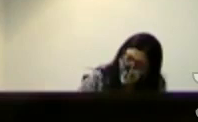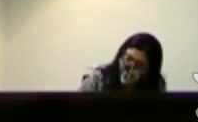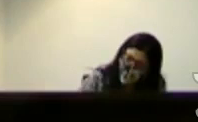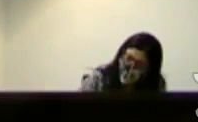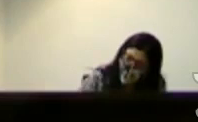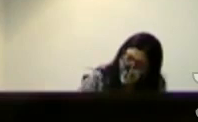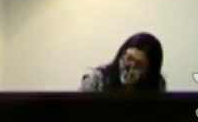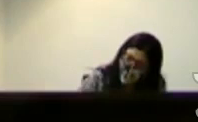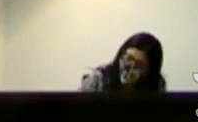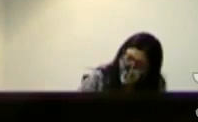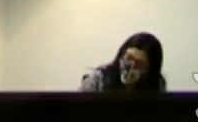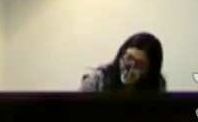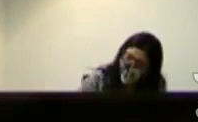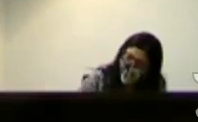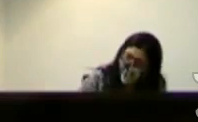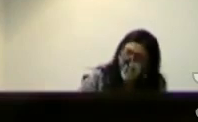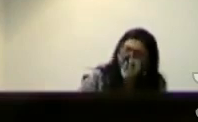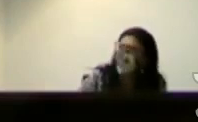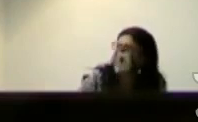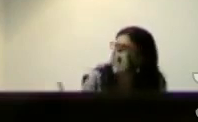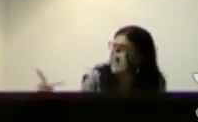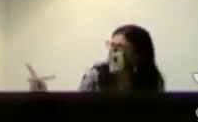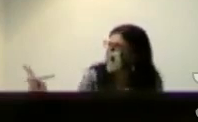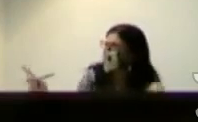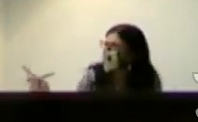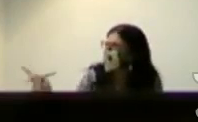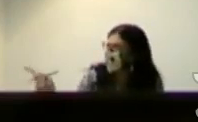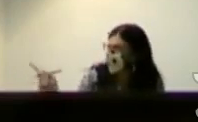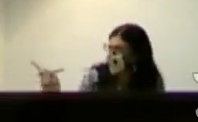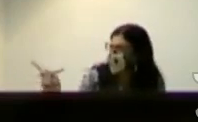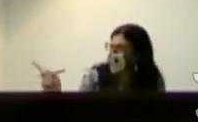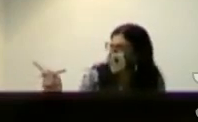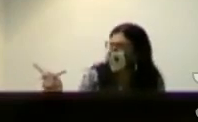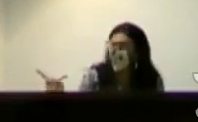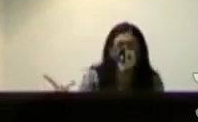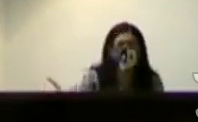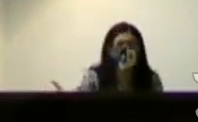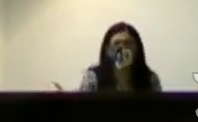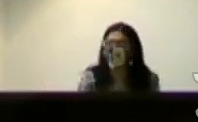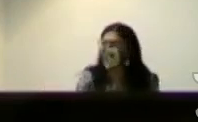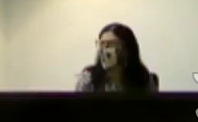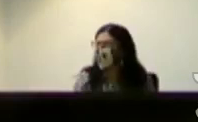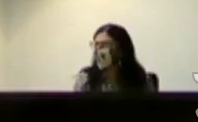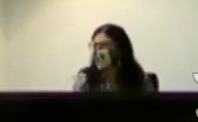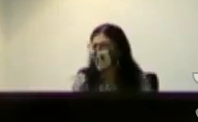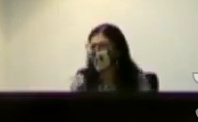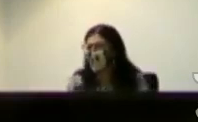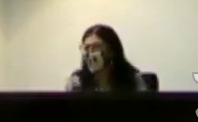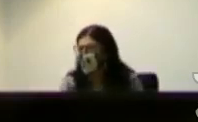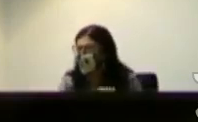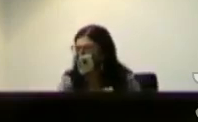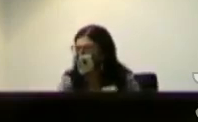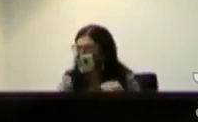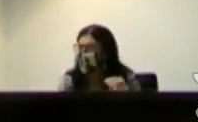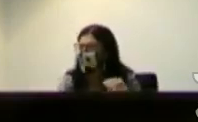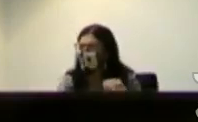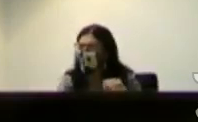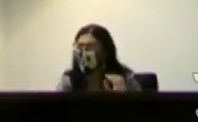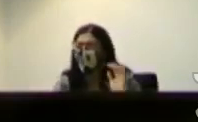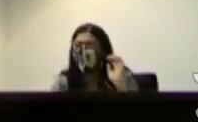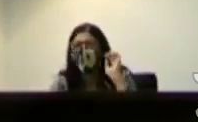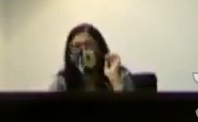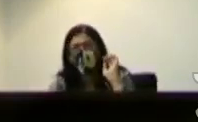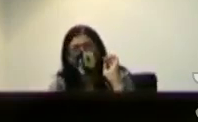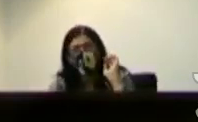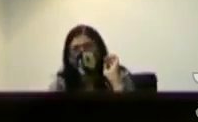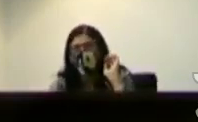se desarrolla a nivel de industria. Y en este caso, al haber una separación de funciones entre la autoridad. Compañera